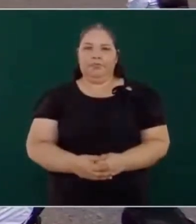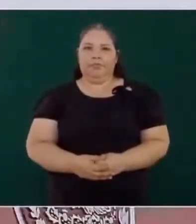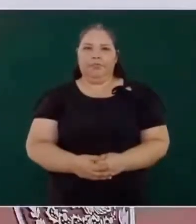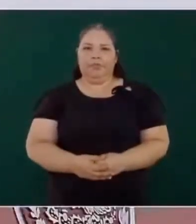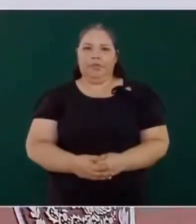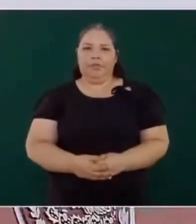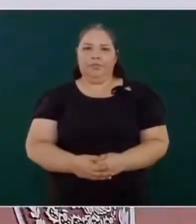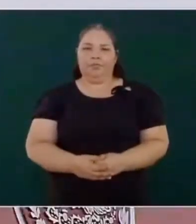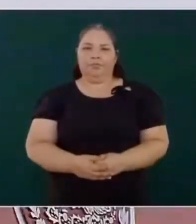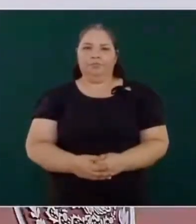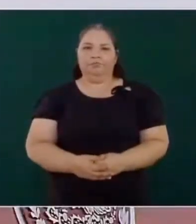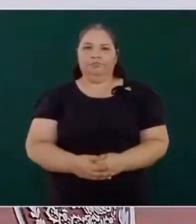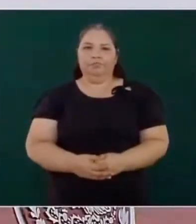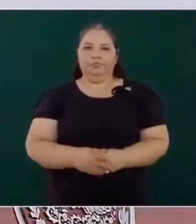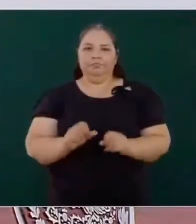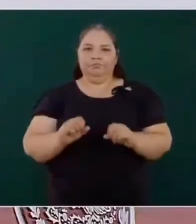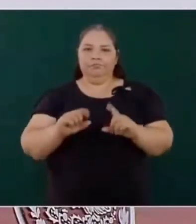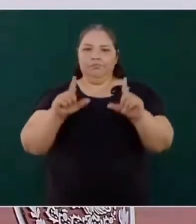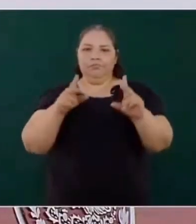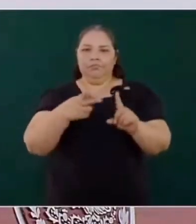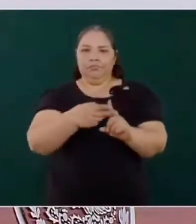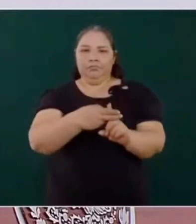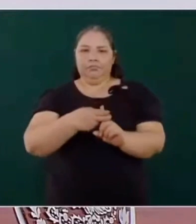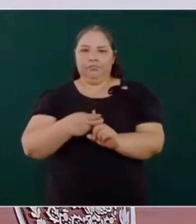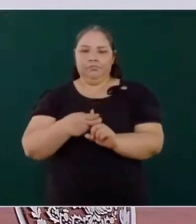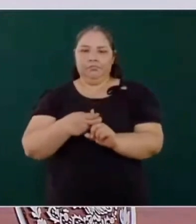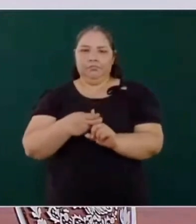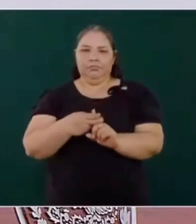vamos con los secuestros.